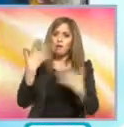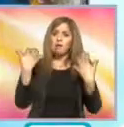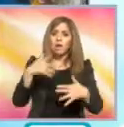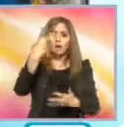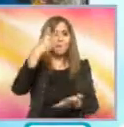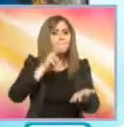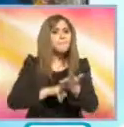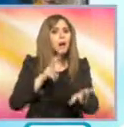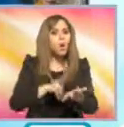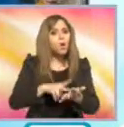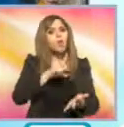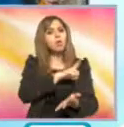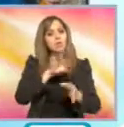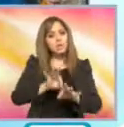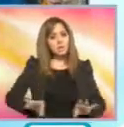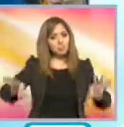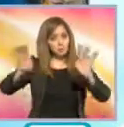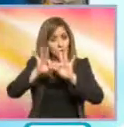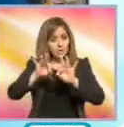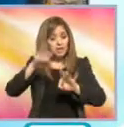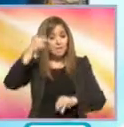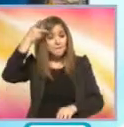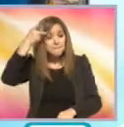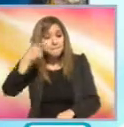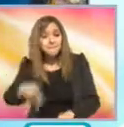¿no? Pero sobre todo es este ensayo.